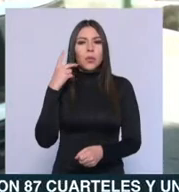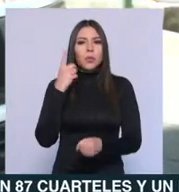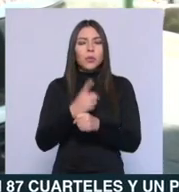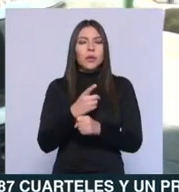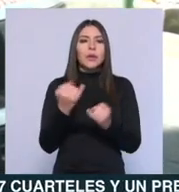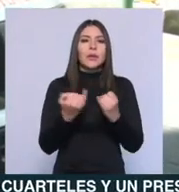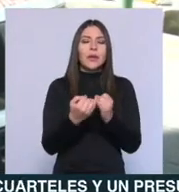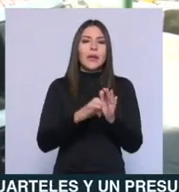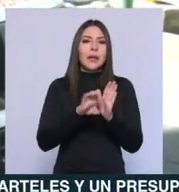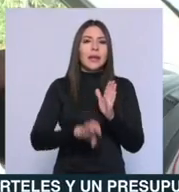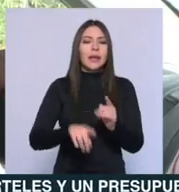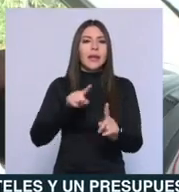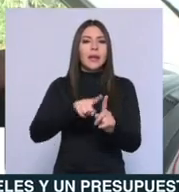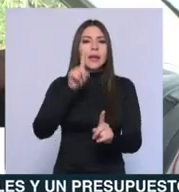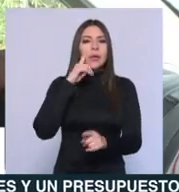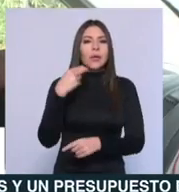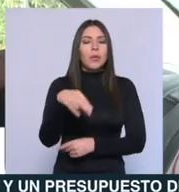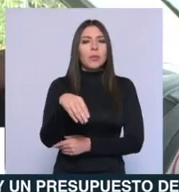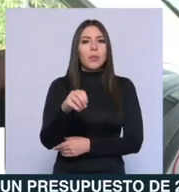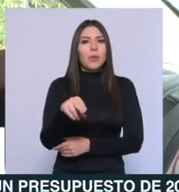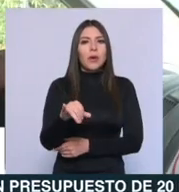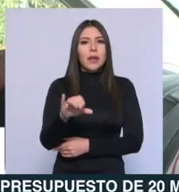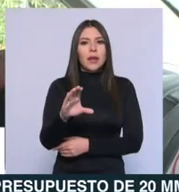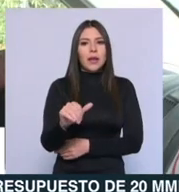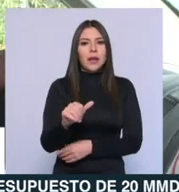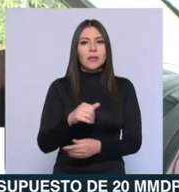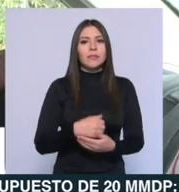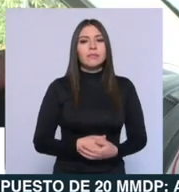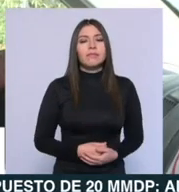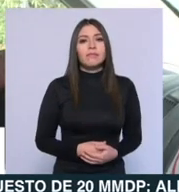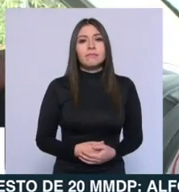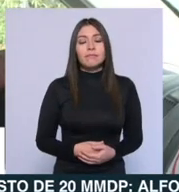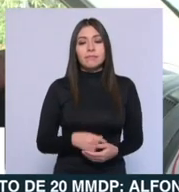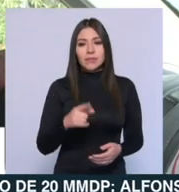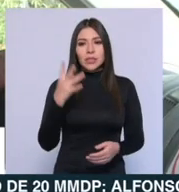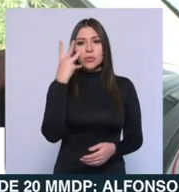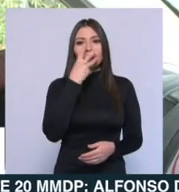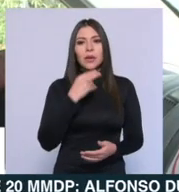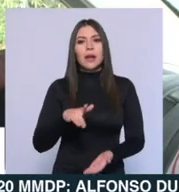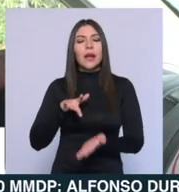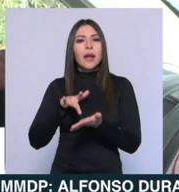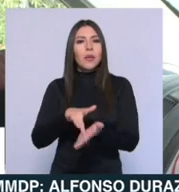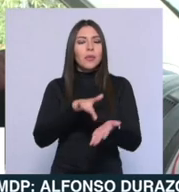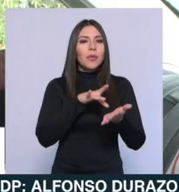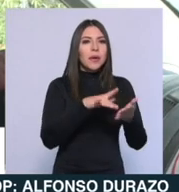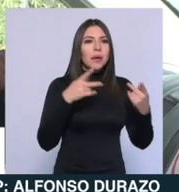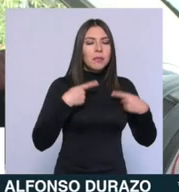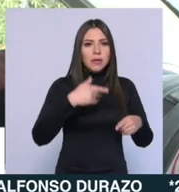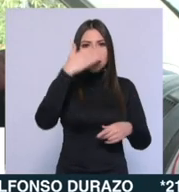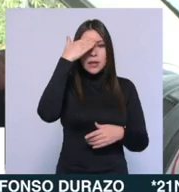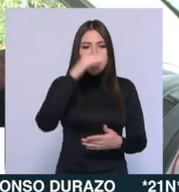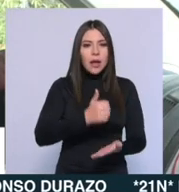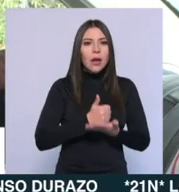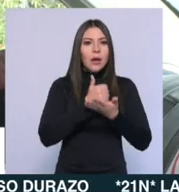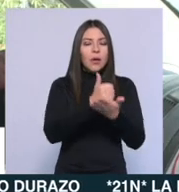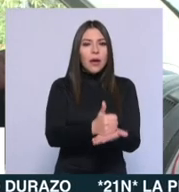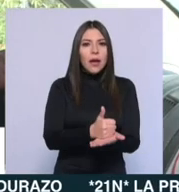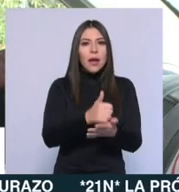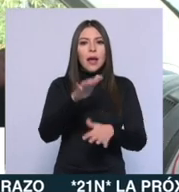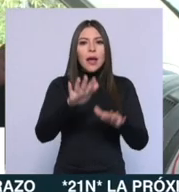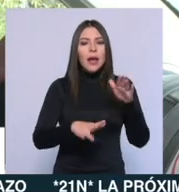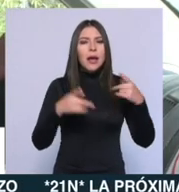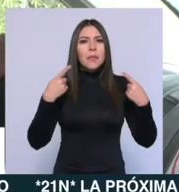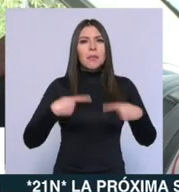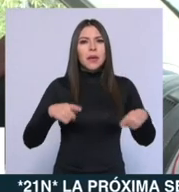como Mónica Silva. Es muy bonito servirle a la gente y saber que puedes estar con ellos en sus momentos de